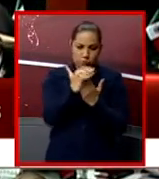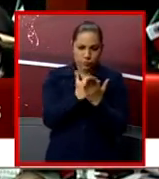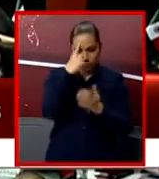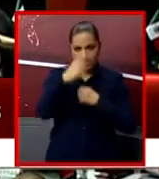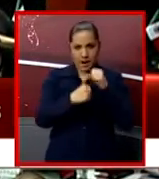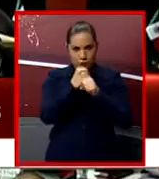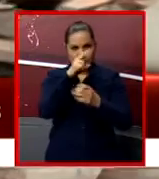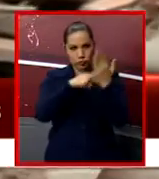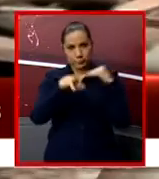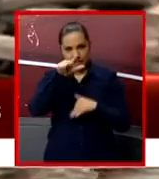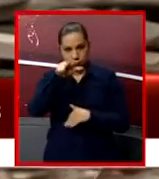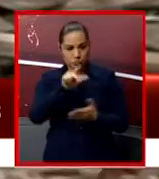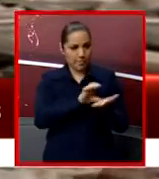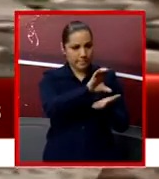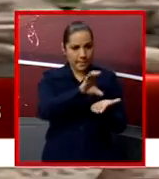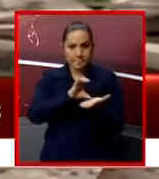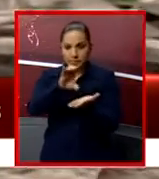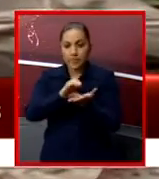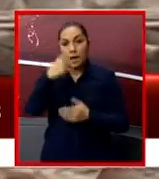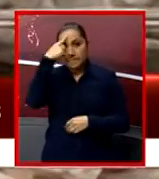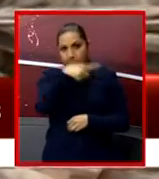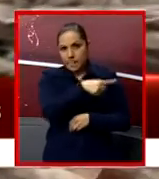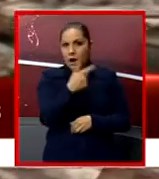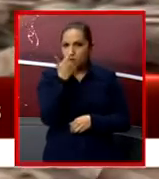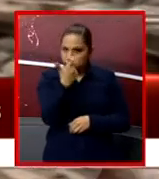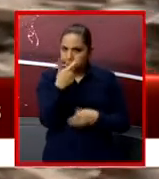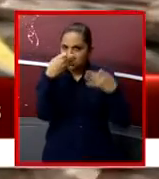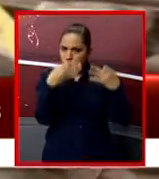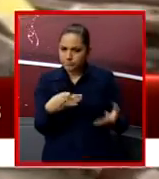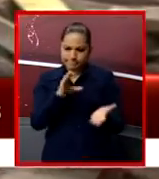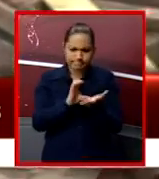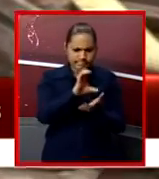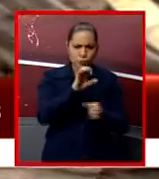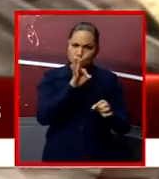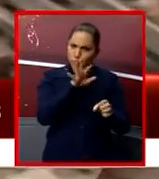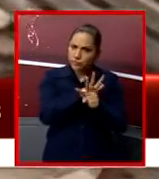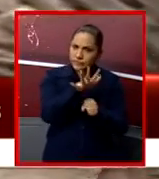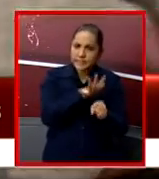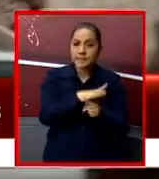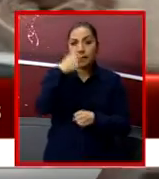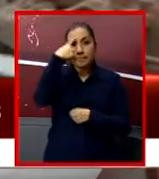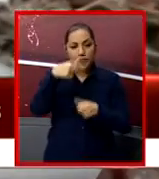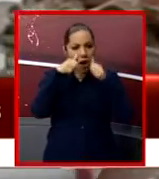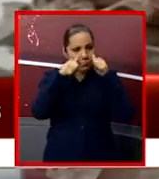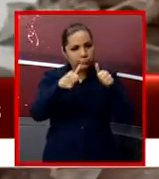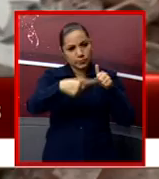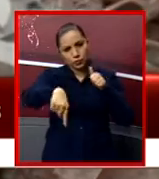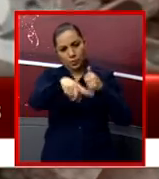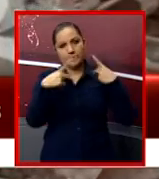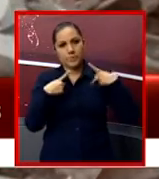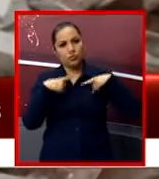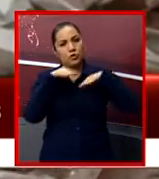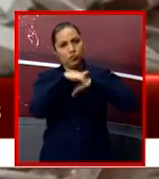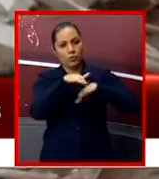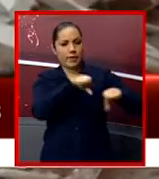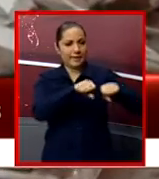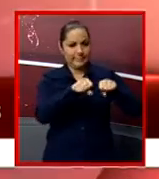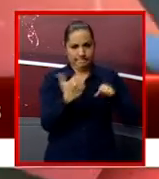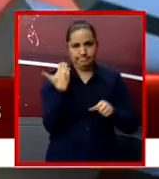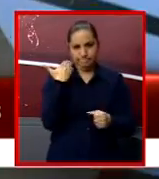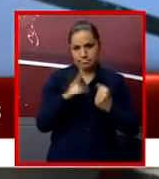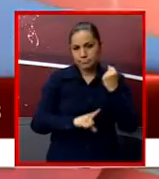año 2018 que se restablezca una partida presupuestaria específica con recursos suficientes para atender a los afectados por el sismo.